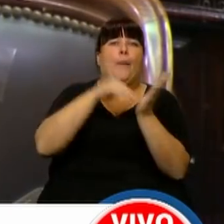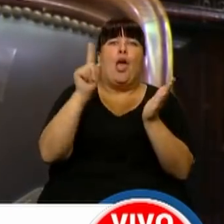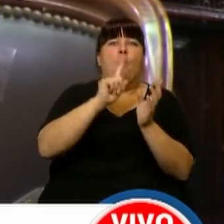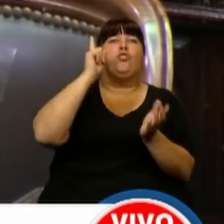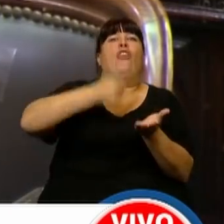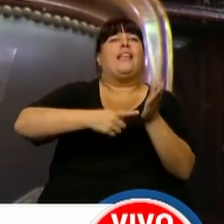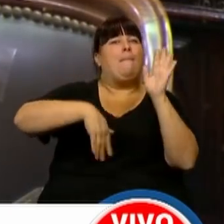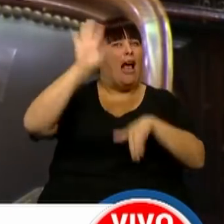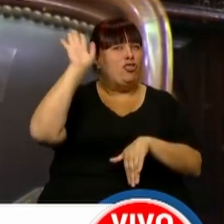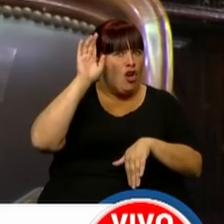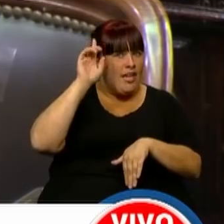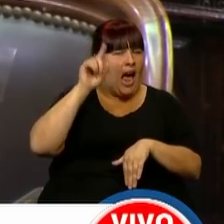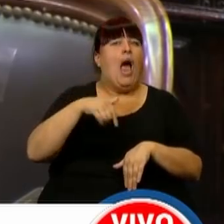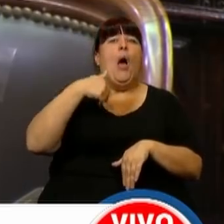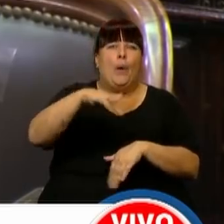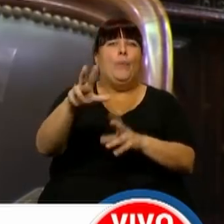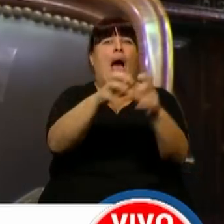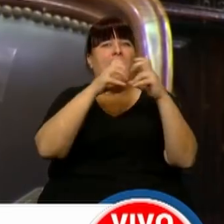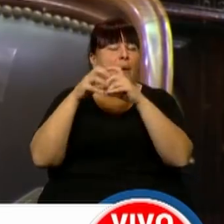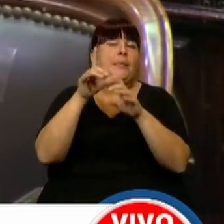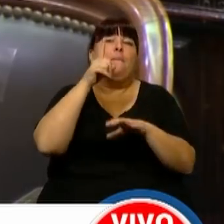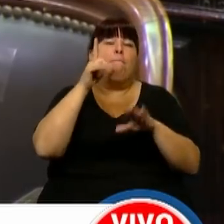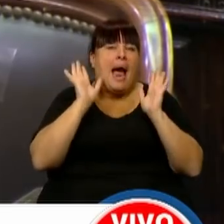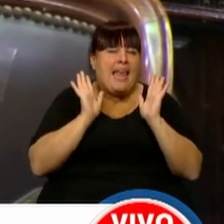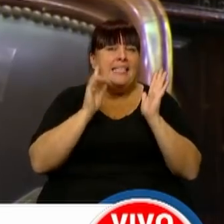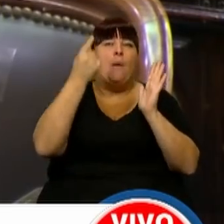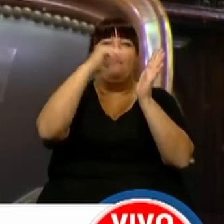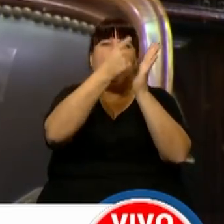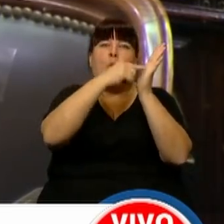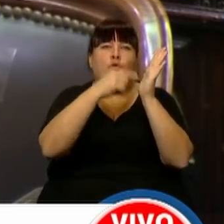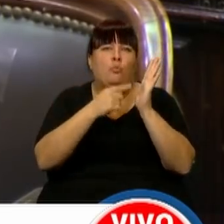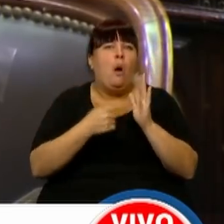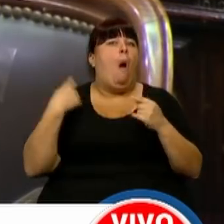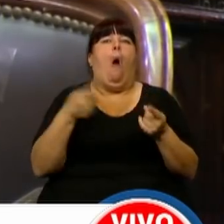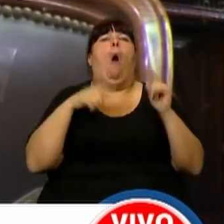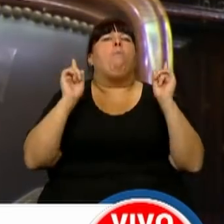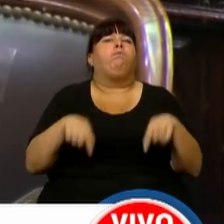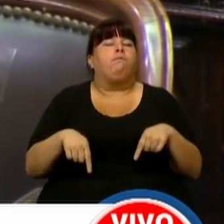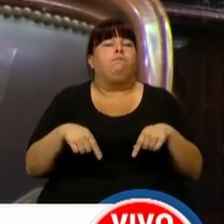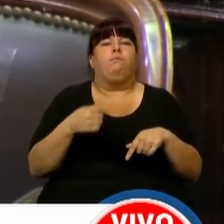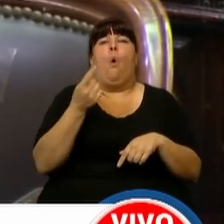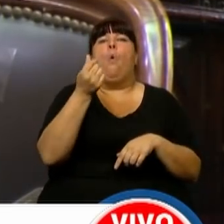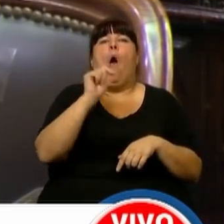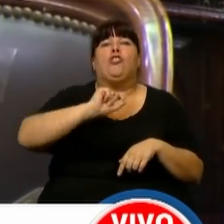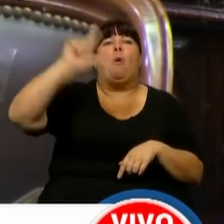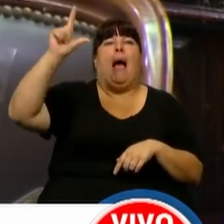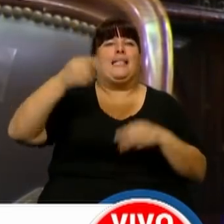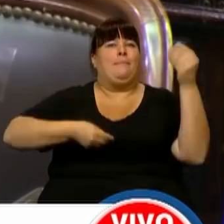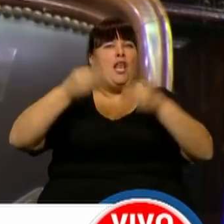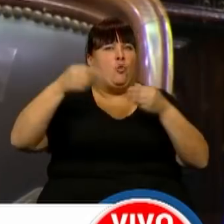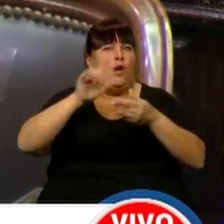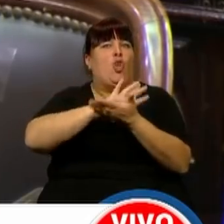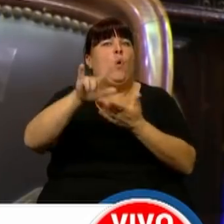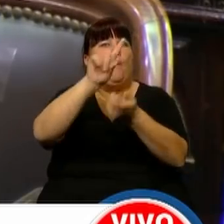en el dictamen de mayoría, que van a ser discutidas aparentemente en particular. Tampoco sabemos cuánto incrementa el presupuesto esas